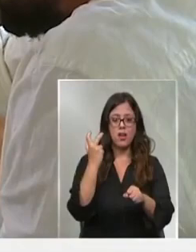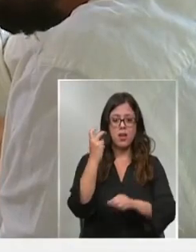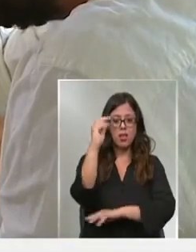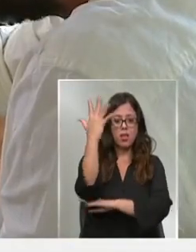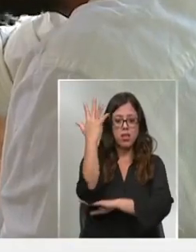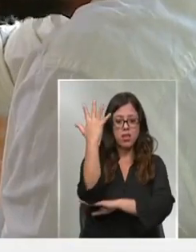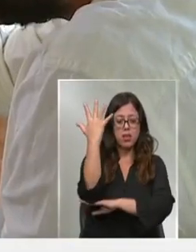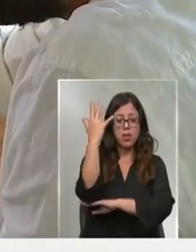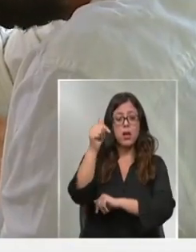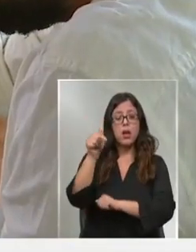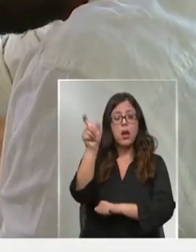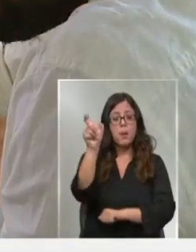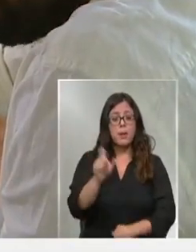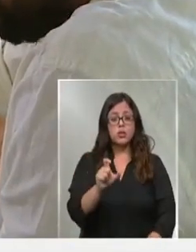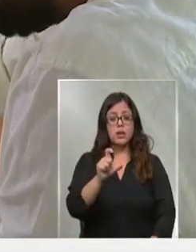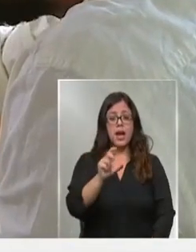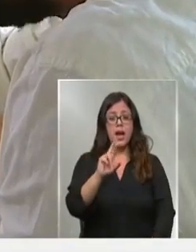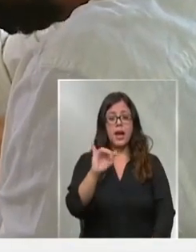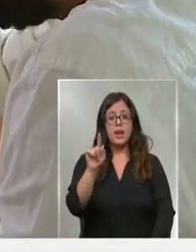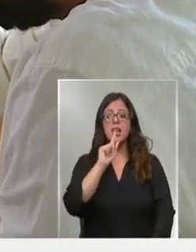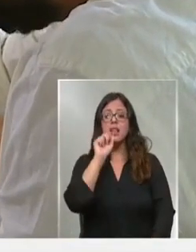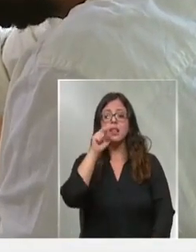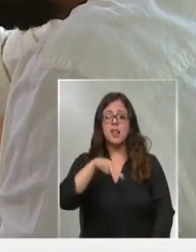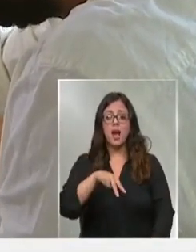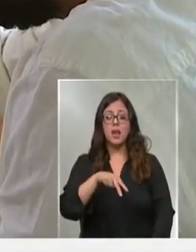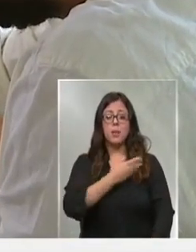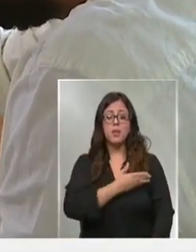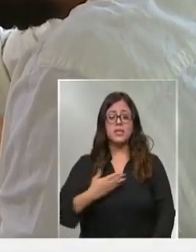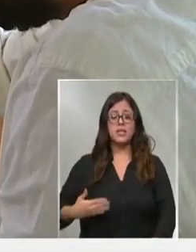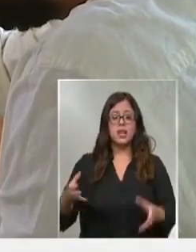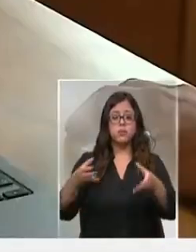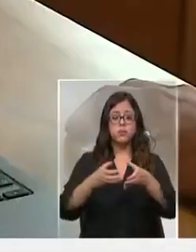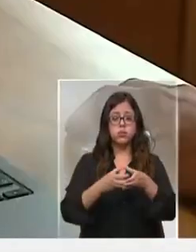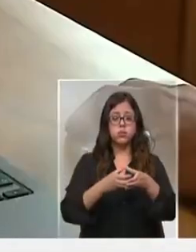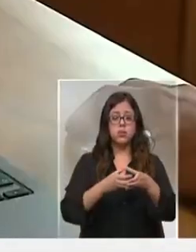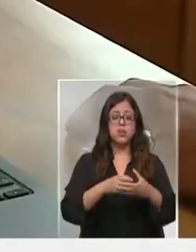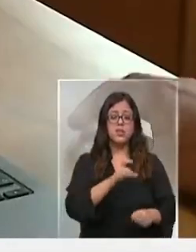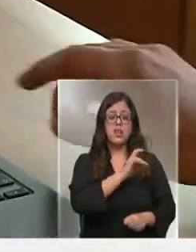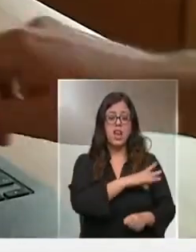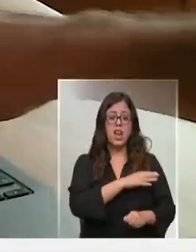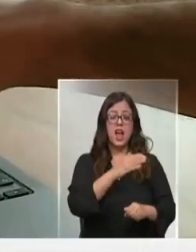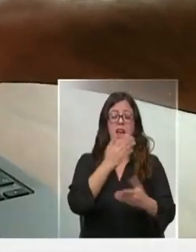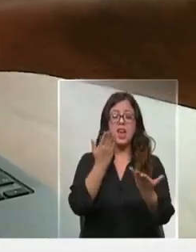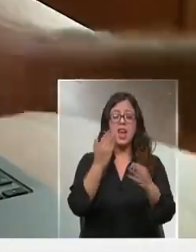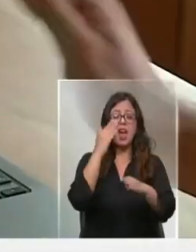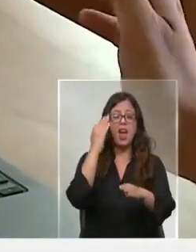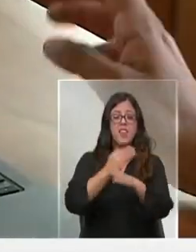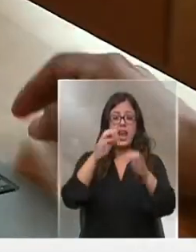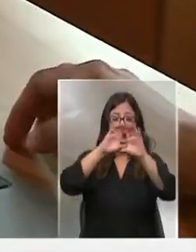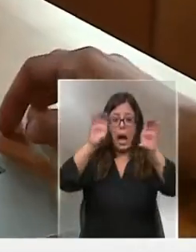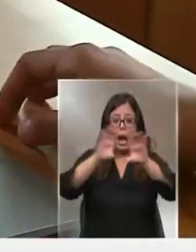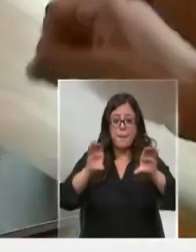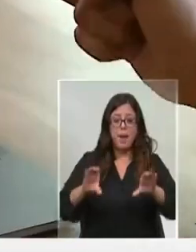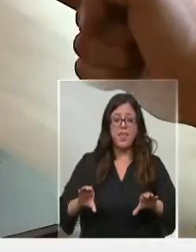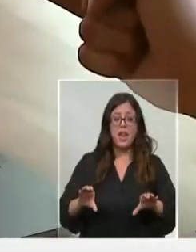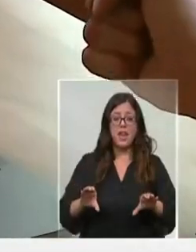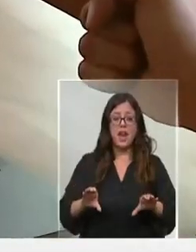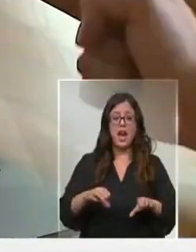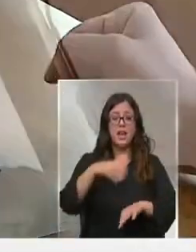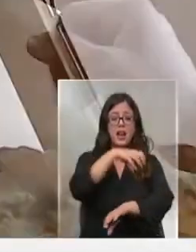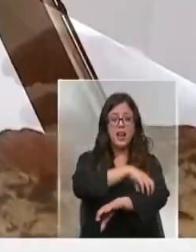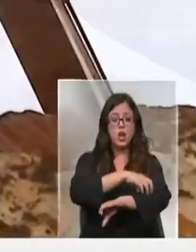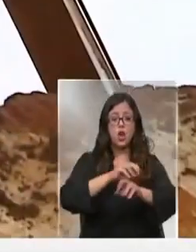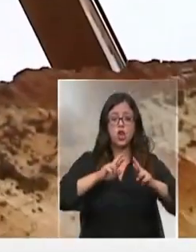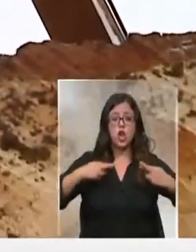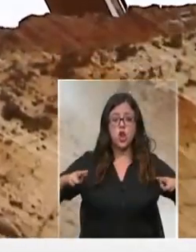Cristian Durán, presidente de la Corporación Chilena de la Madera en la región de Los Ríos y Los Lagos, explica que la banda de los